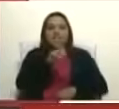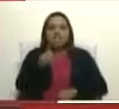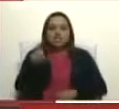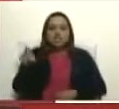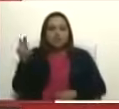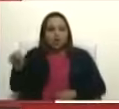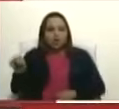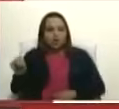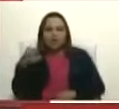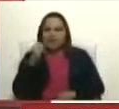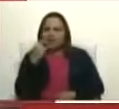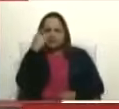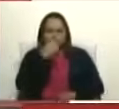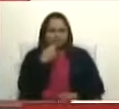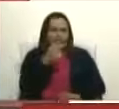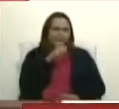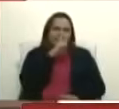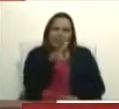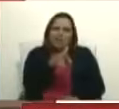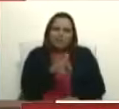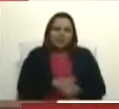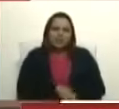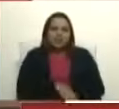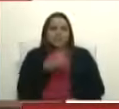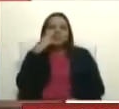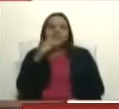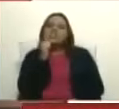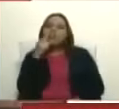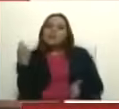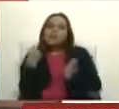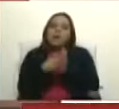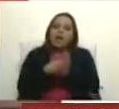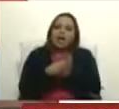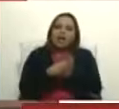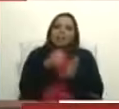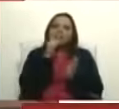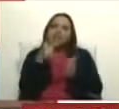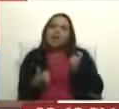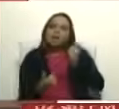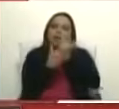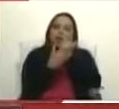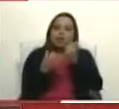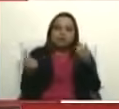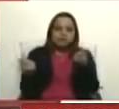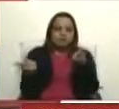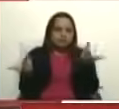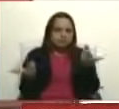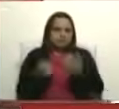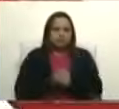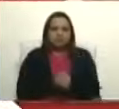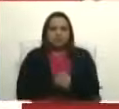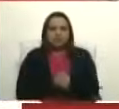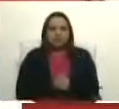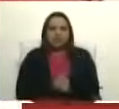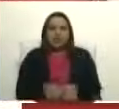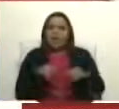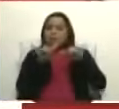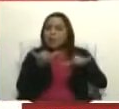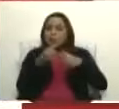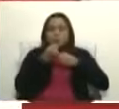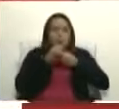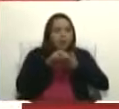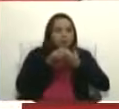ve la costura, se les ve quién paga las cuentas, se les ve quién los financia. Es el mismo